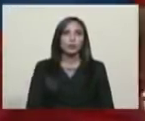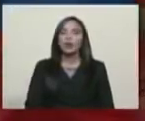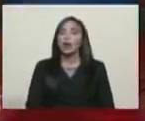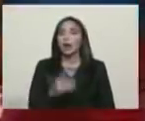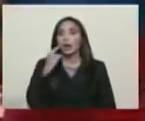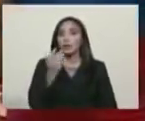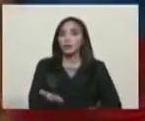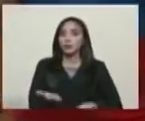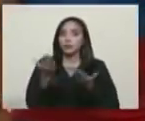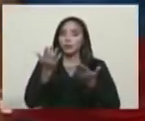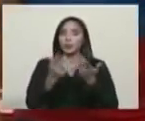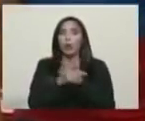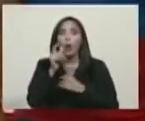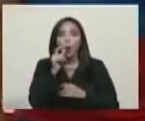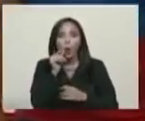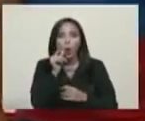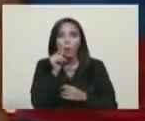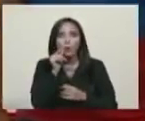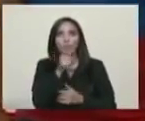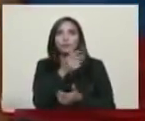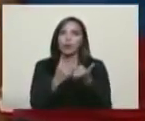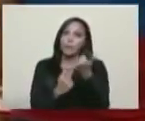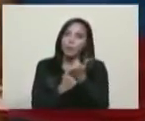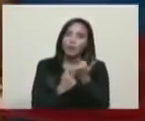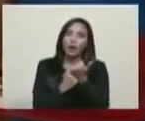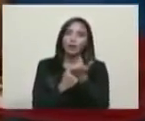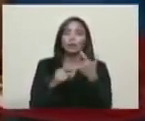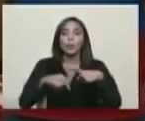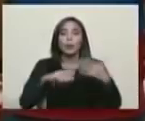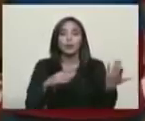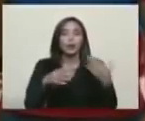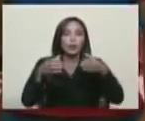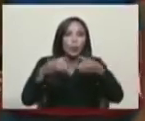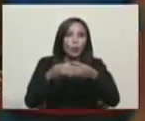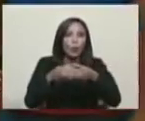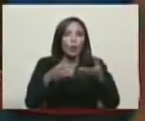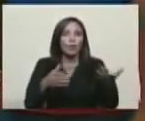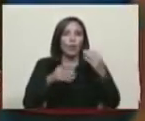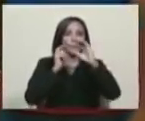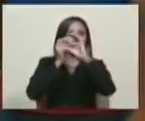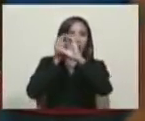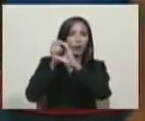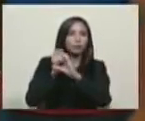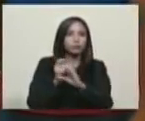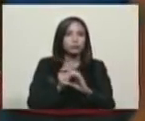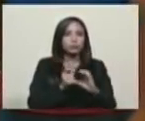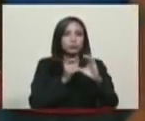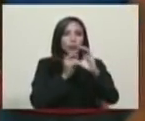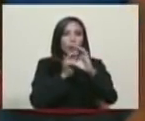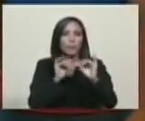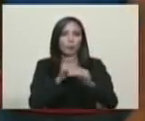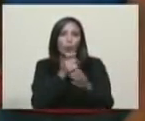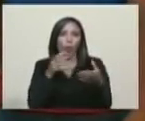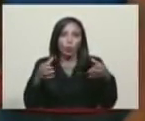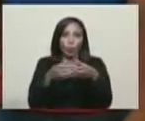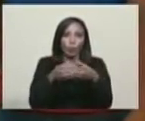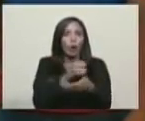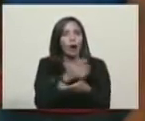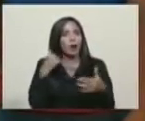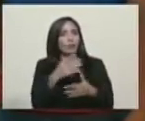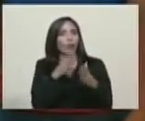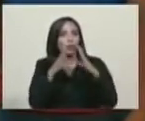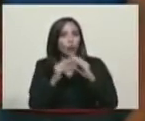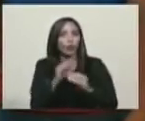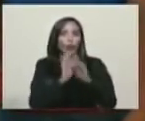Ramón Calderón, que también nos acompaña del Consejo Popular Minero. Este Consejo Popular Minero que nos ha ayudado a organizar a la pequeña minería